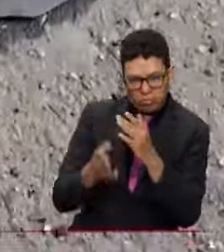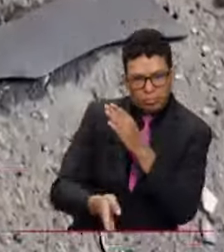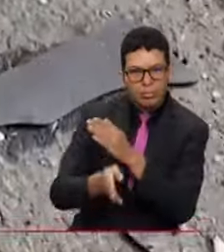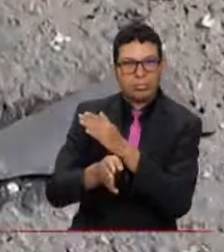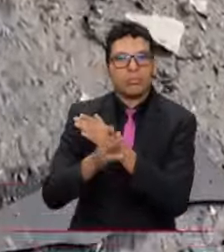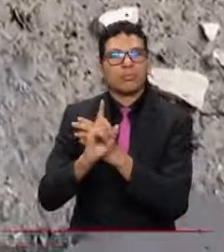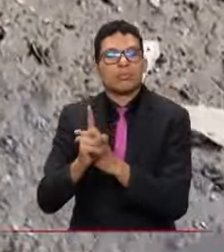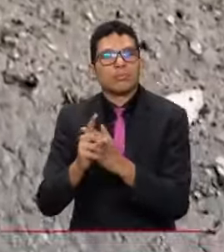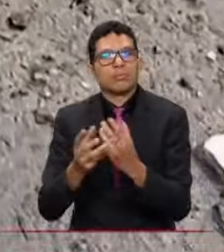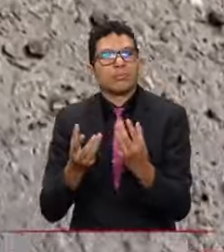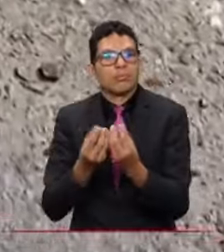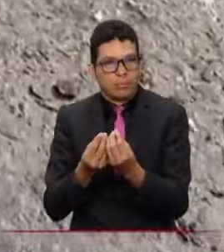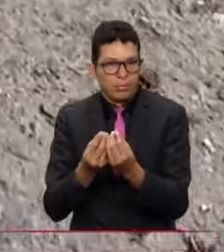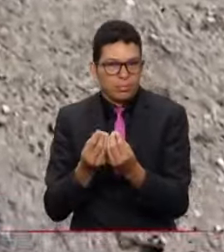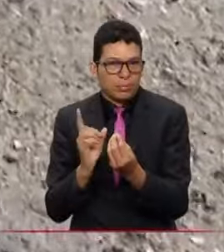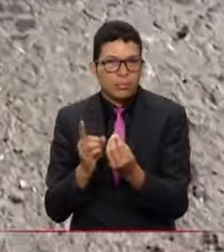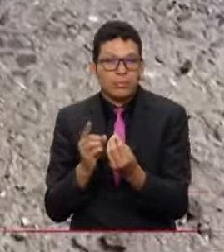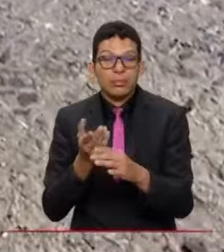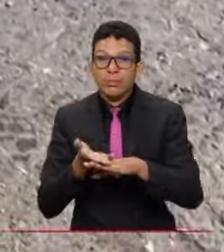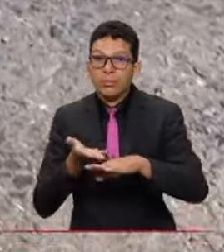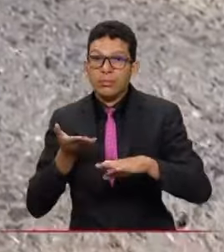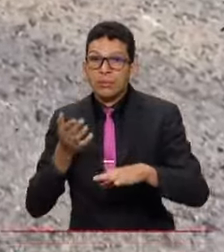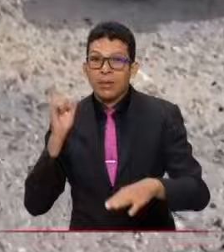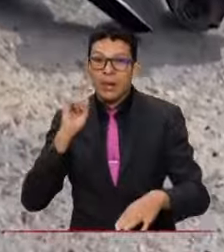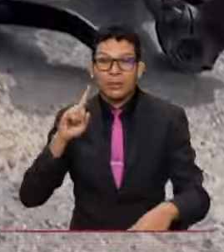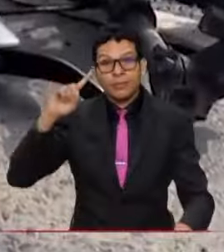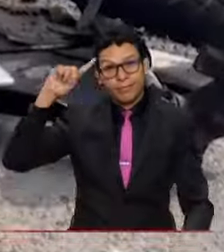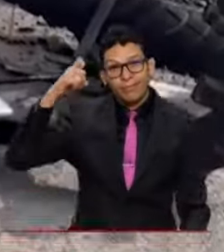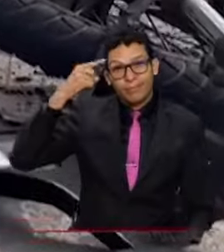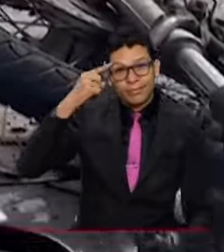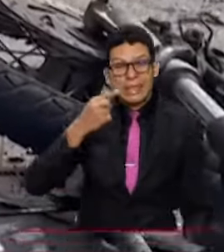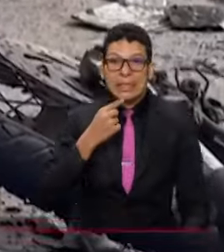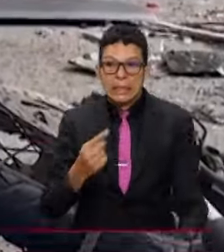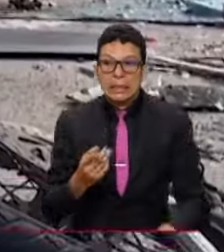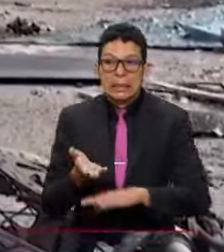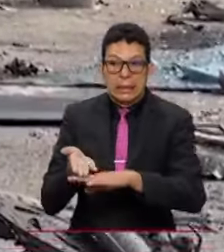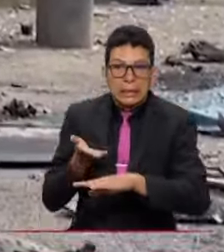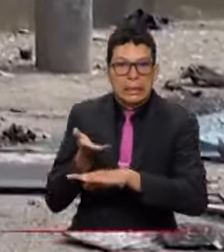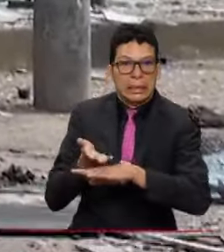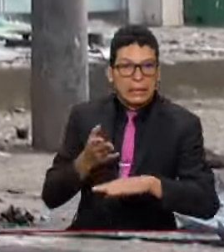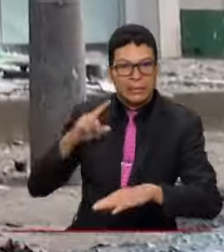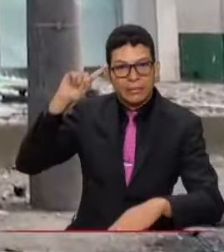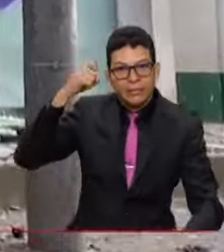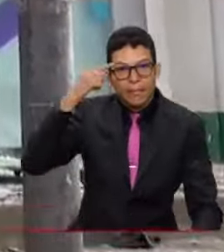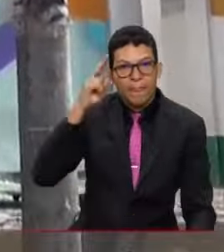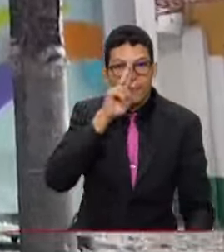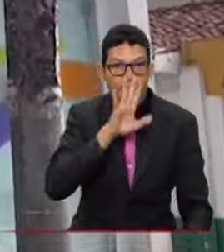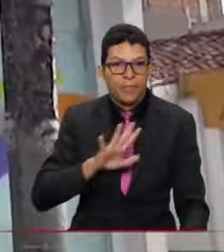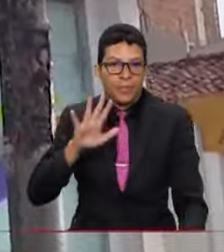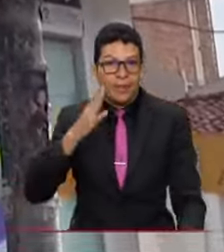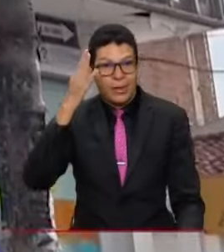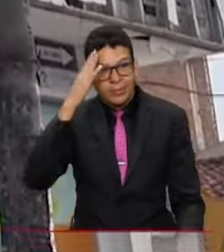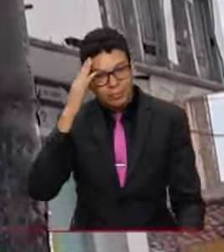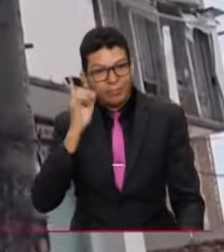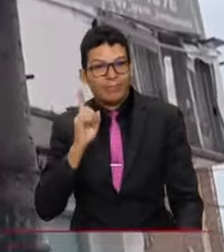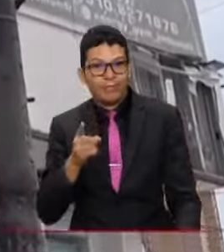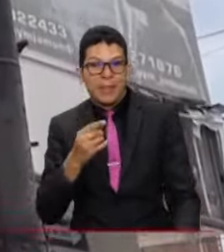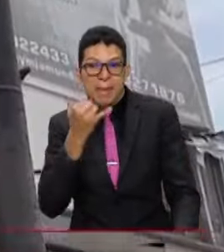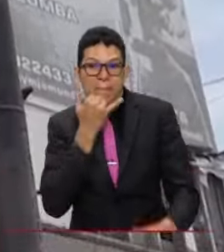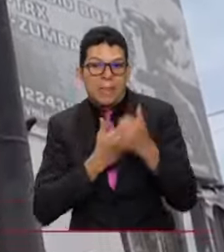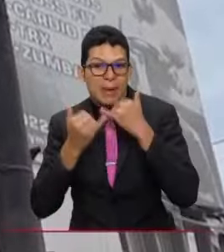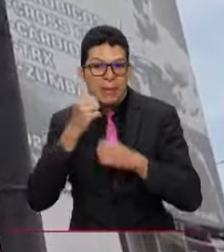armado esto era una solicitud de varios gober adores que le venían haciendo al gobierno nacional Pues por las constantes violaciones a